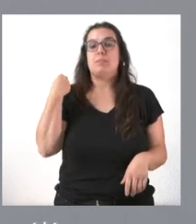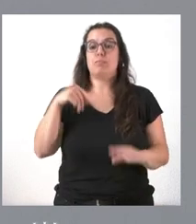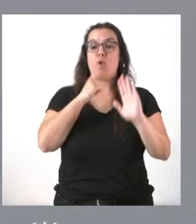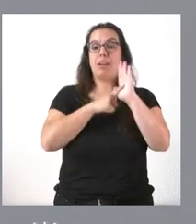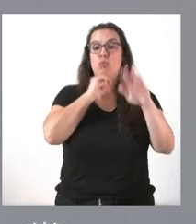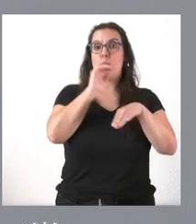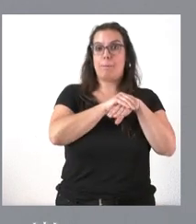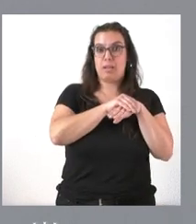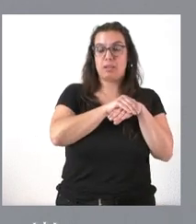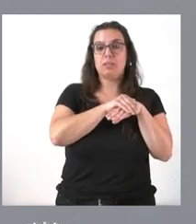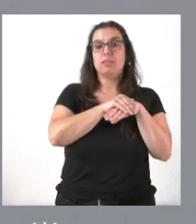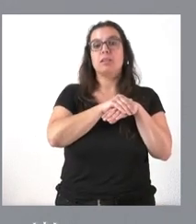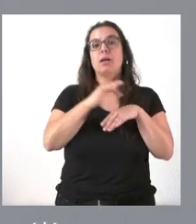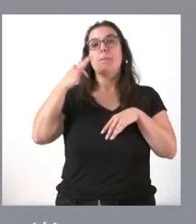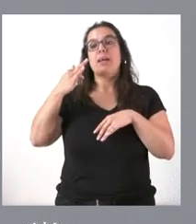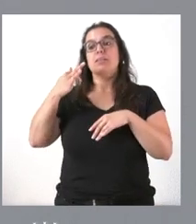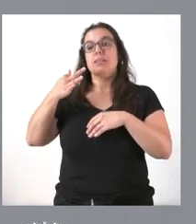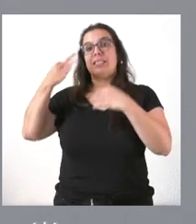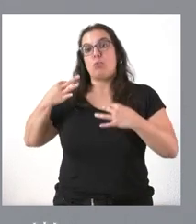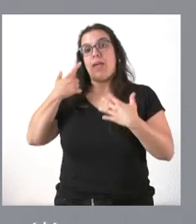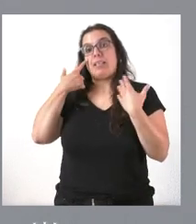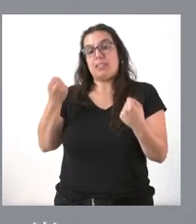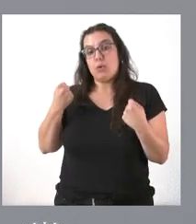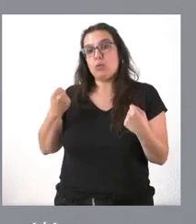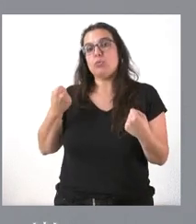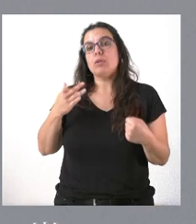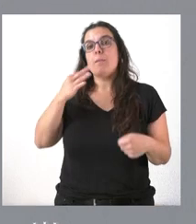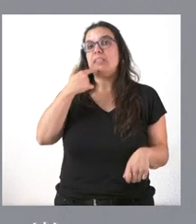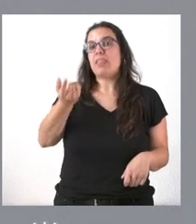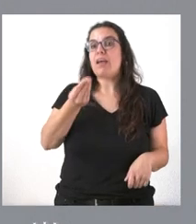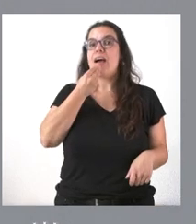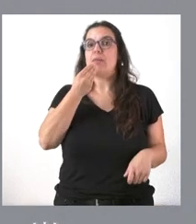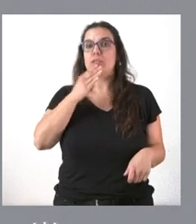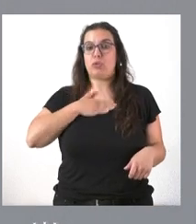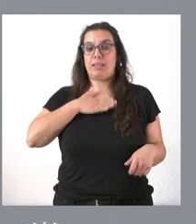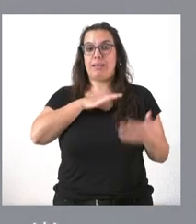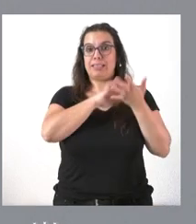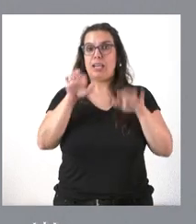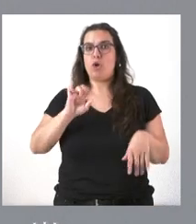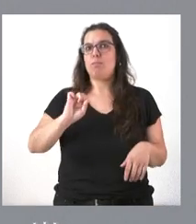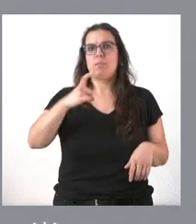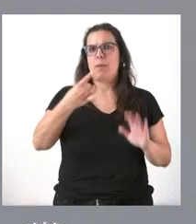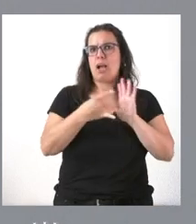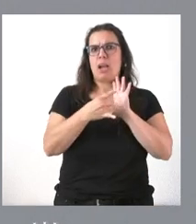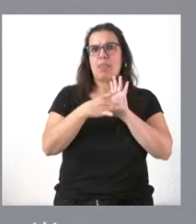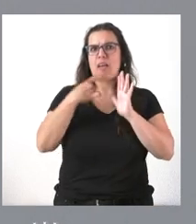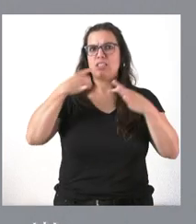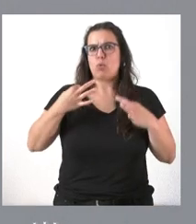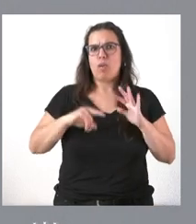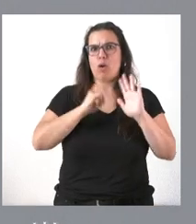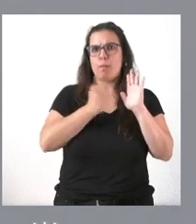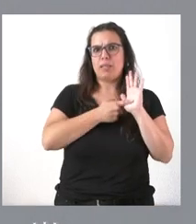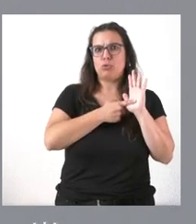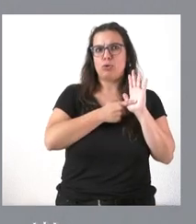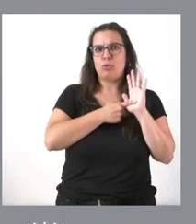ley y garantizar la salud y decir que los alimentos de Castilla y león son de primera calidad y plenamente seguros no es